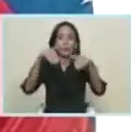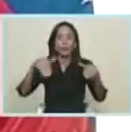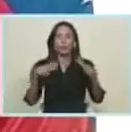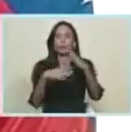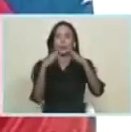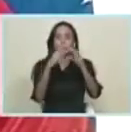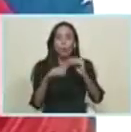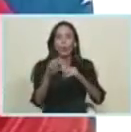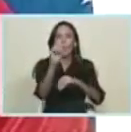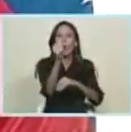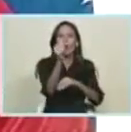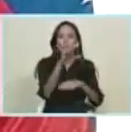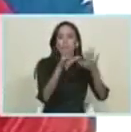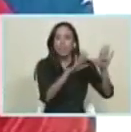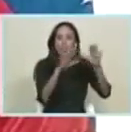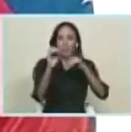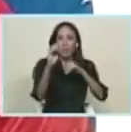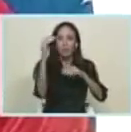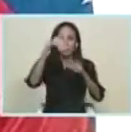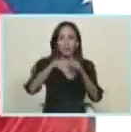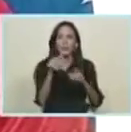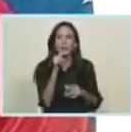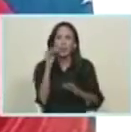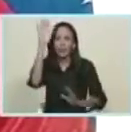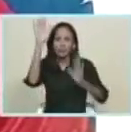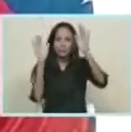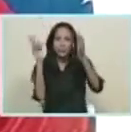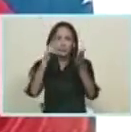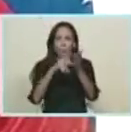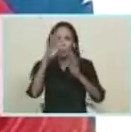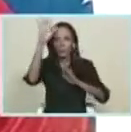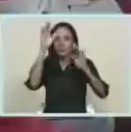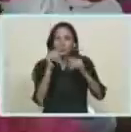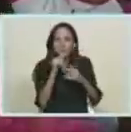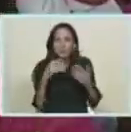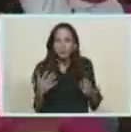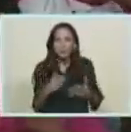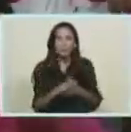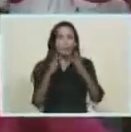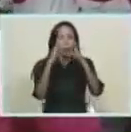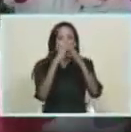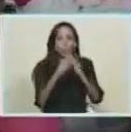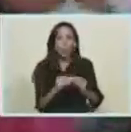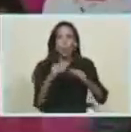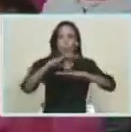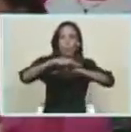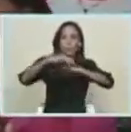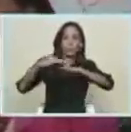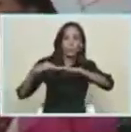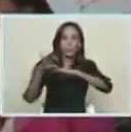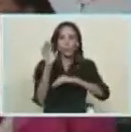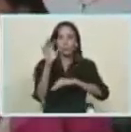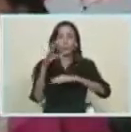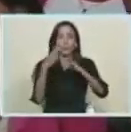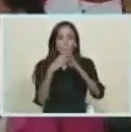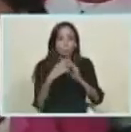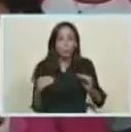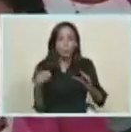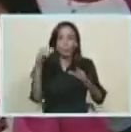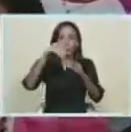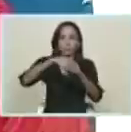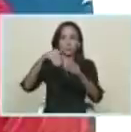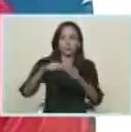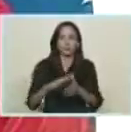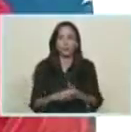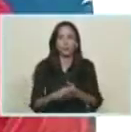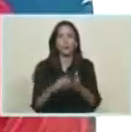10 de diciembre. Levanten las manos los que van a votar el 10 de diciembre en todos los municipios del país. Es